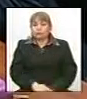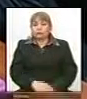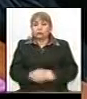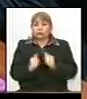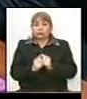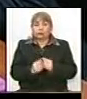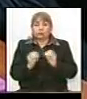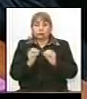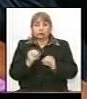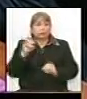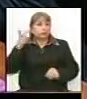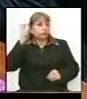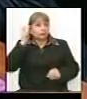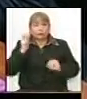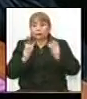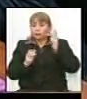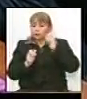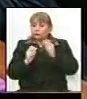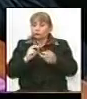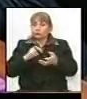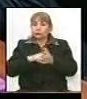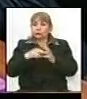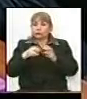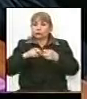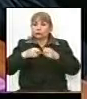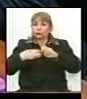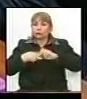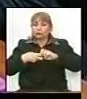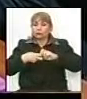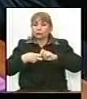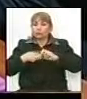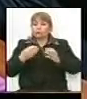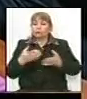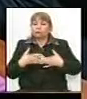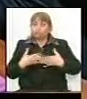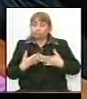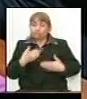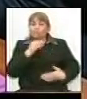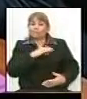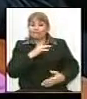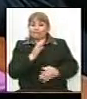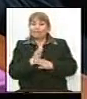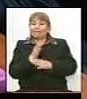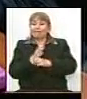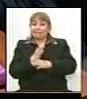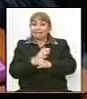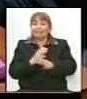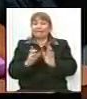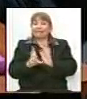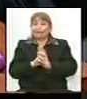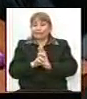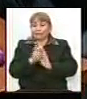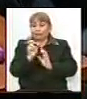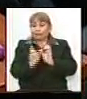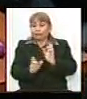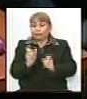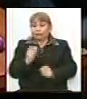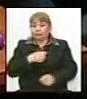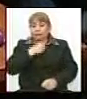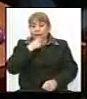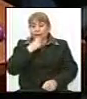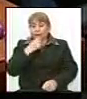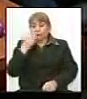el objetivo de escucharlos y ver su problemática y puedan enriquecer el proyecto de ley a favor de las personas